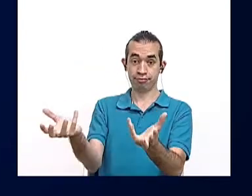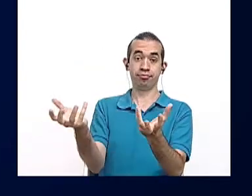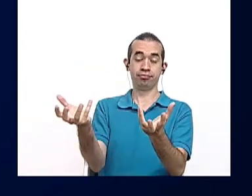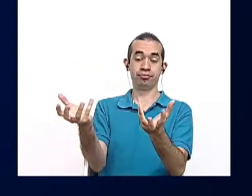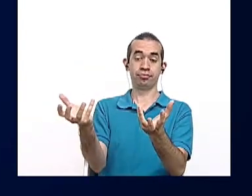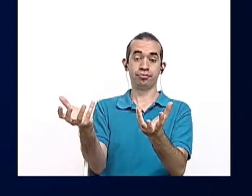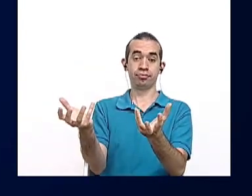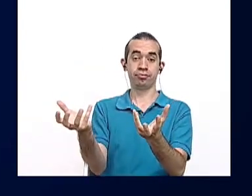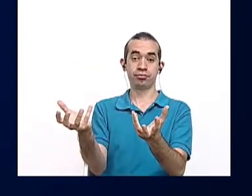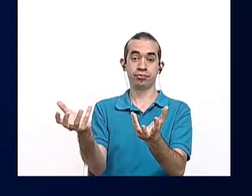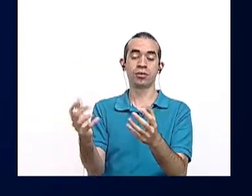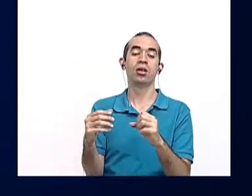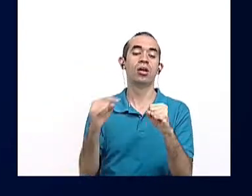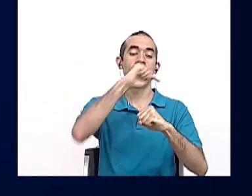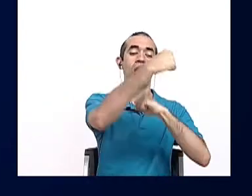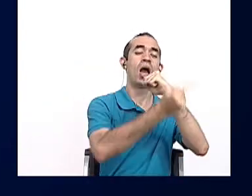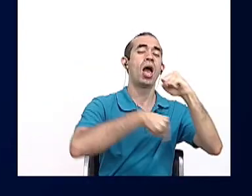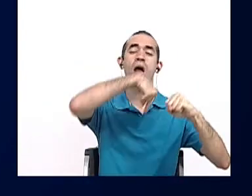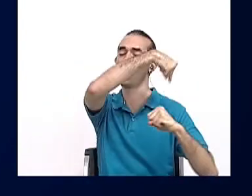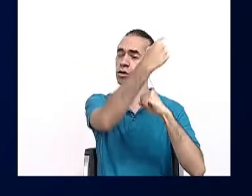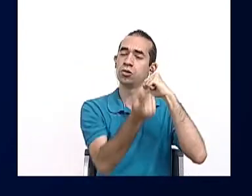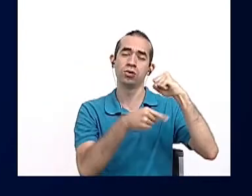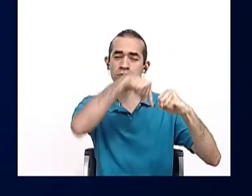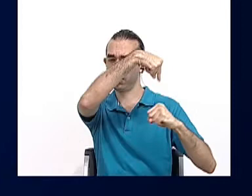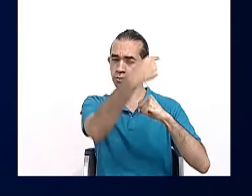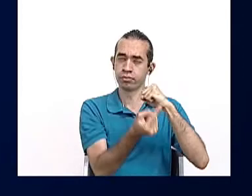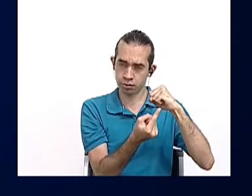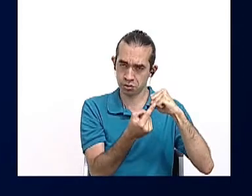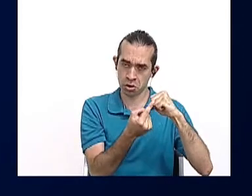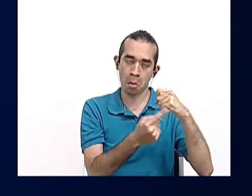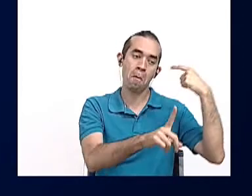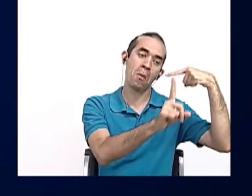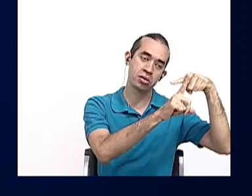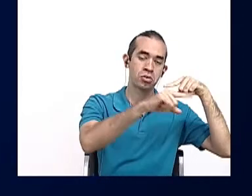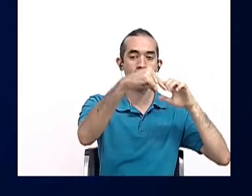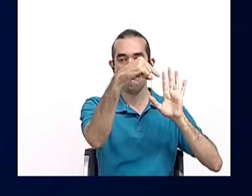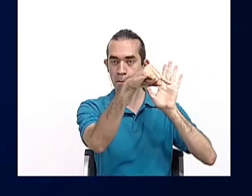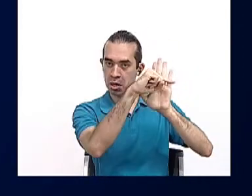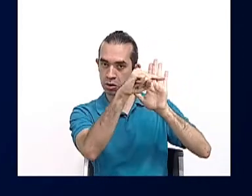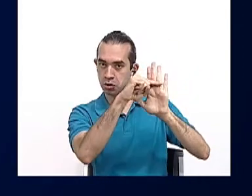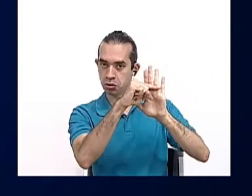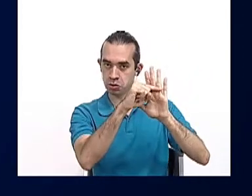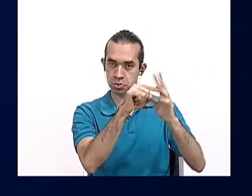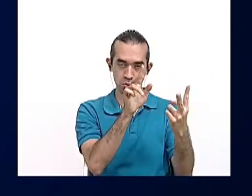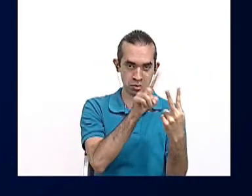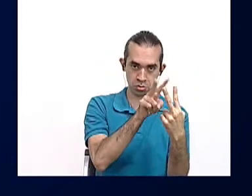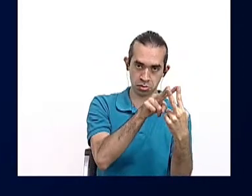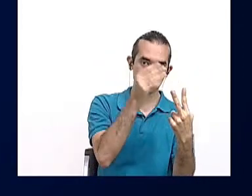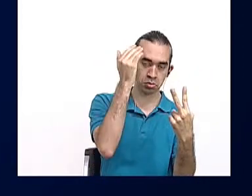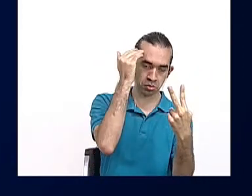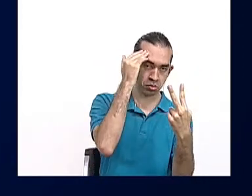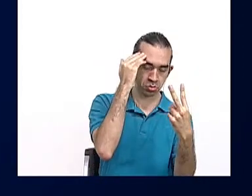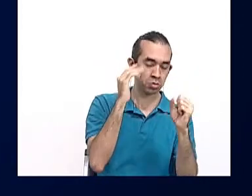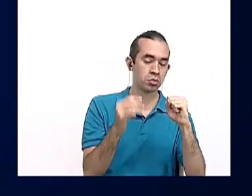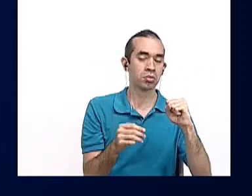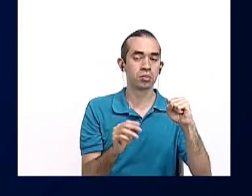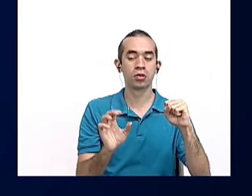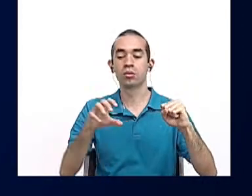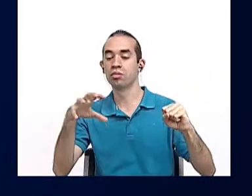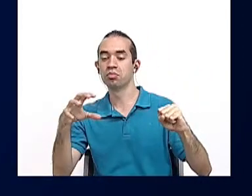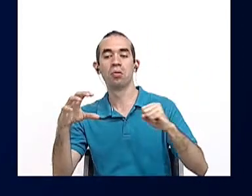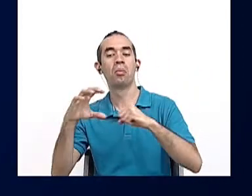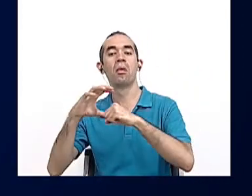entre un átomo cargado, que se denomina un ion, y hay 2 tipos, el anión y el catión, y los